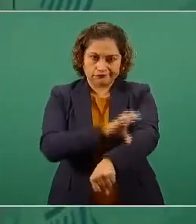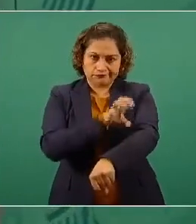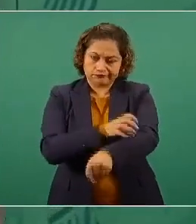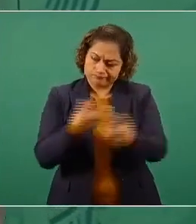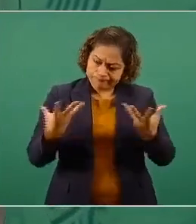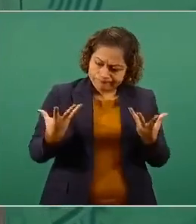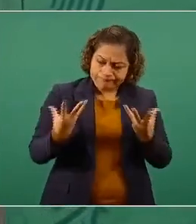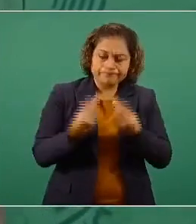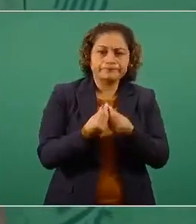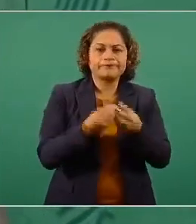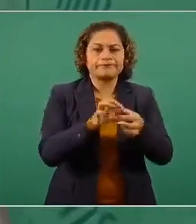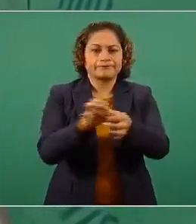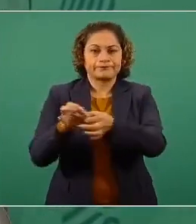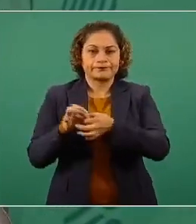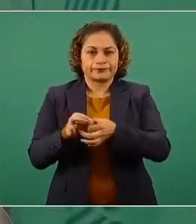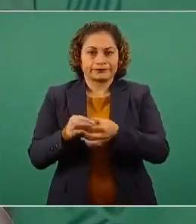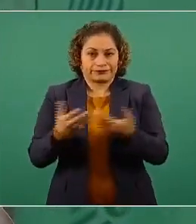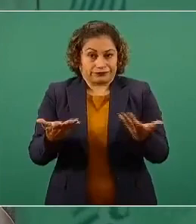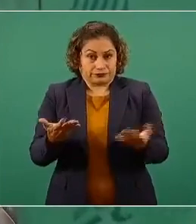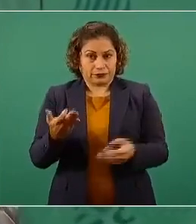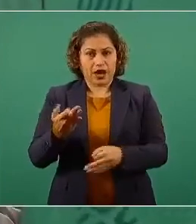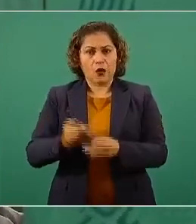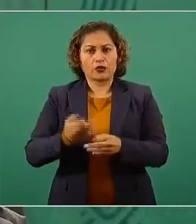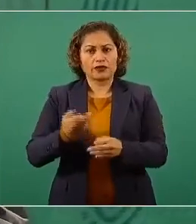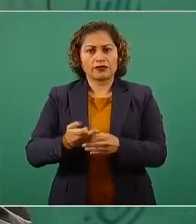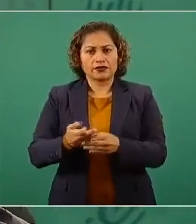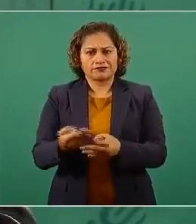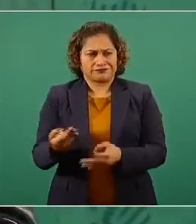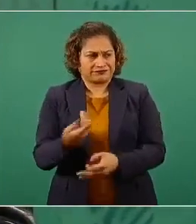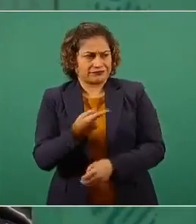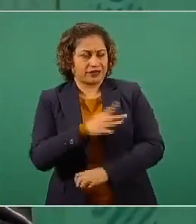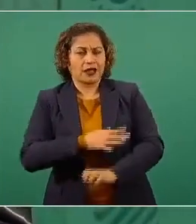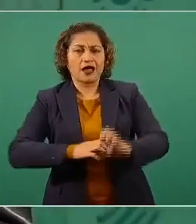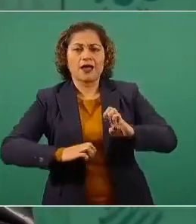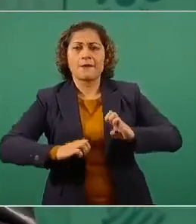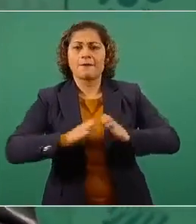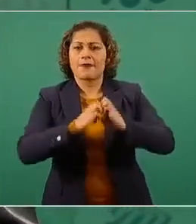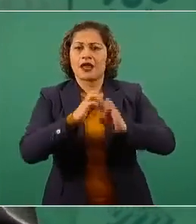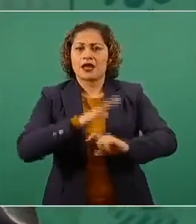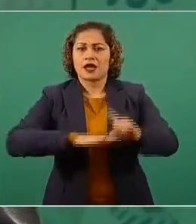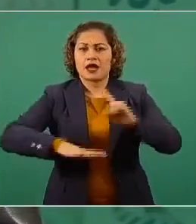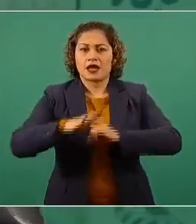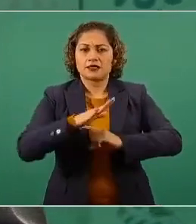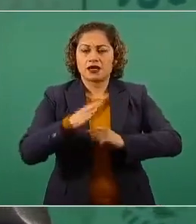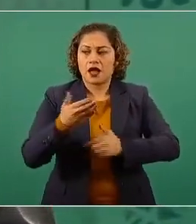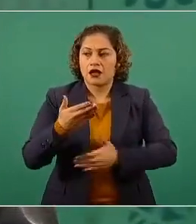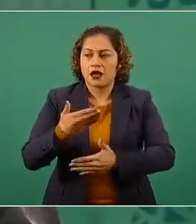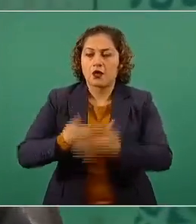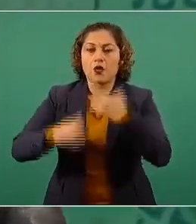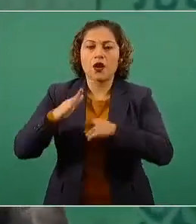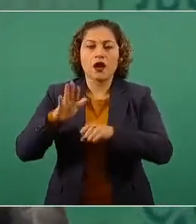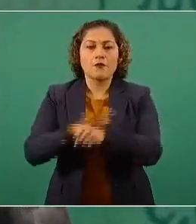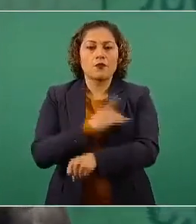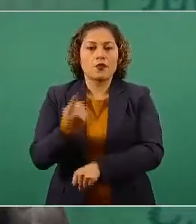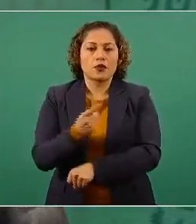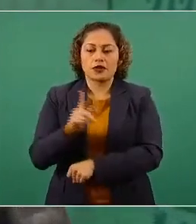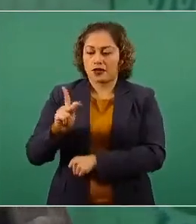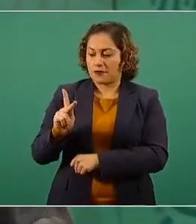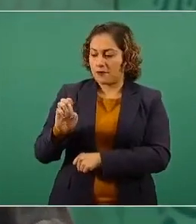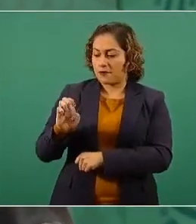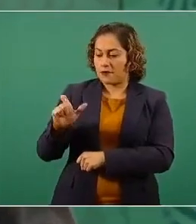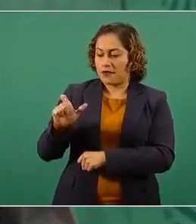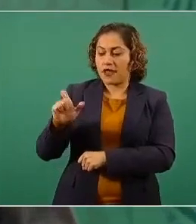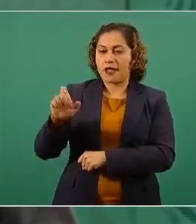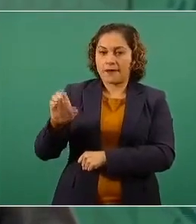En estos momentos críticos estamos saliendo porque Pemex está ayudando a la Comisión